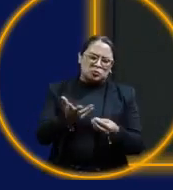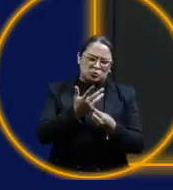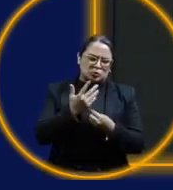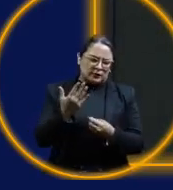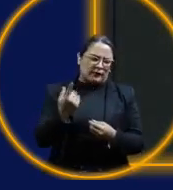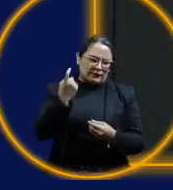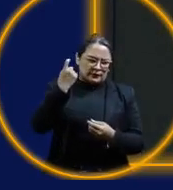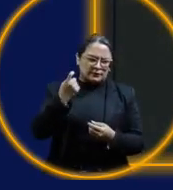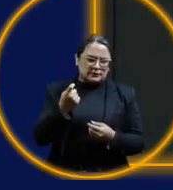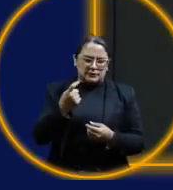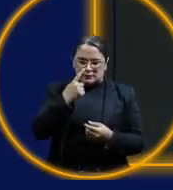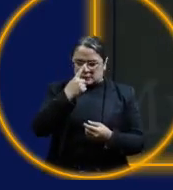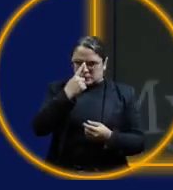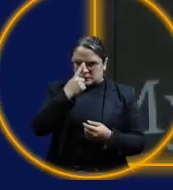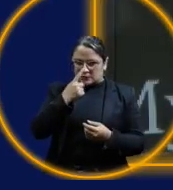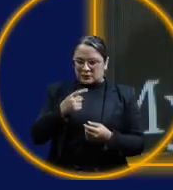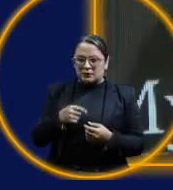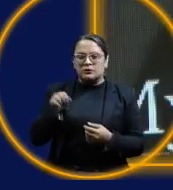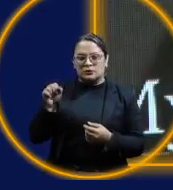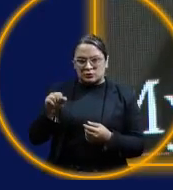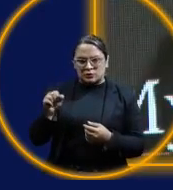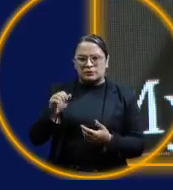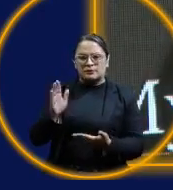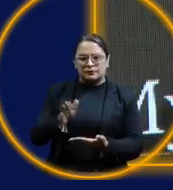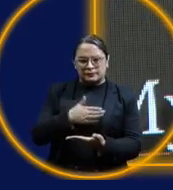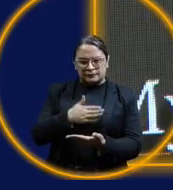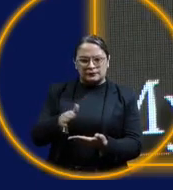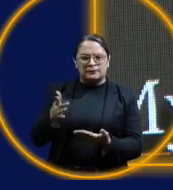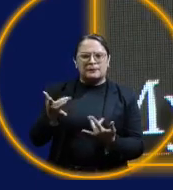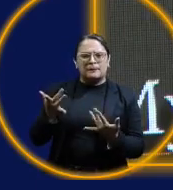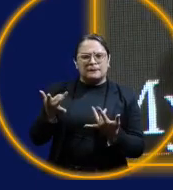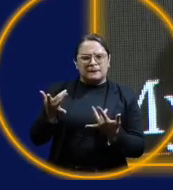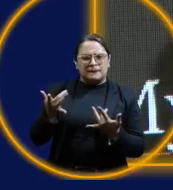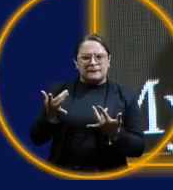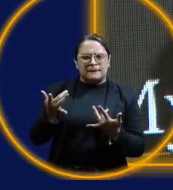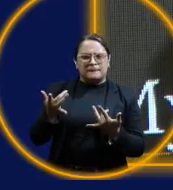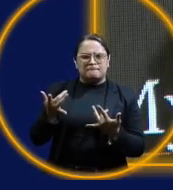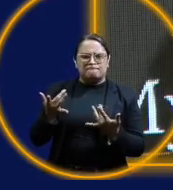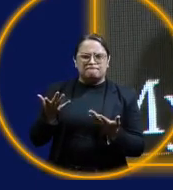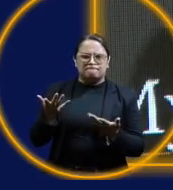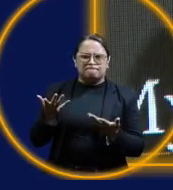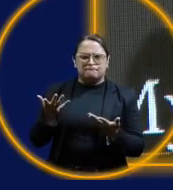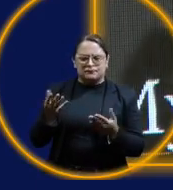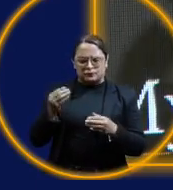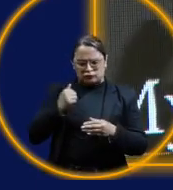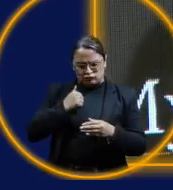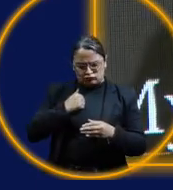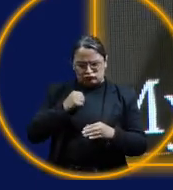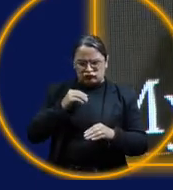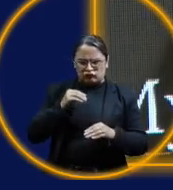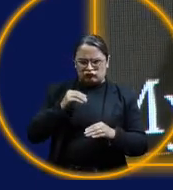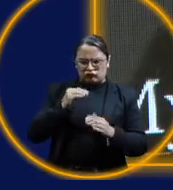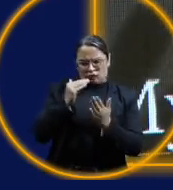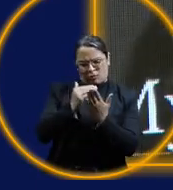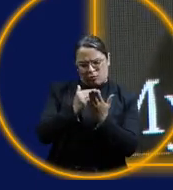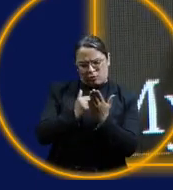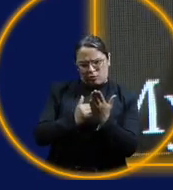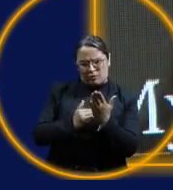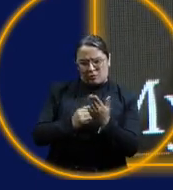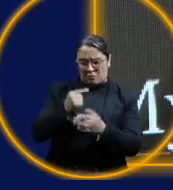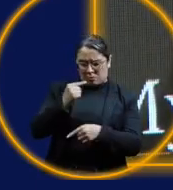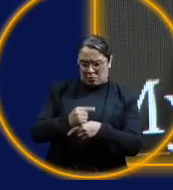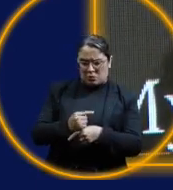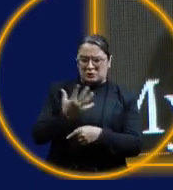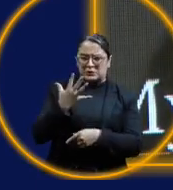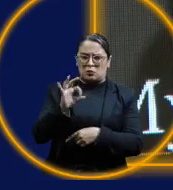Entonces que deberías esperar a hacer mi mi disco de retorno Cuando cumpla los